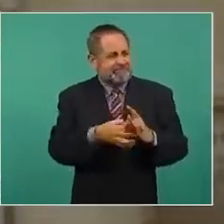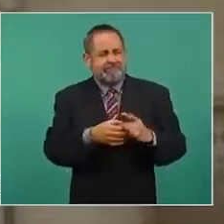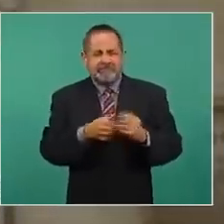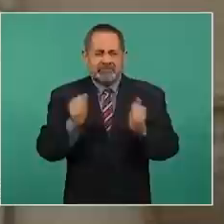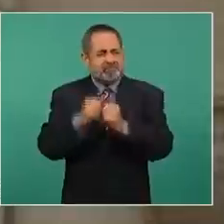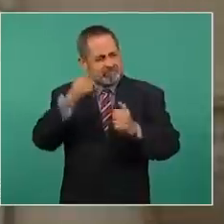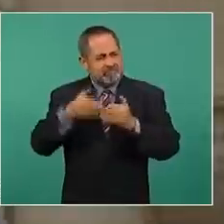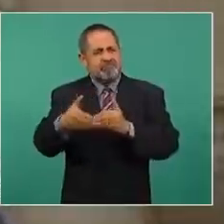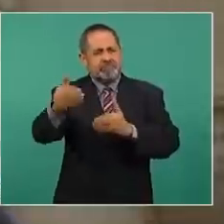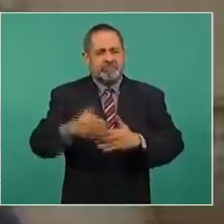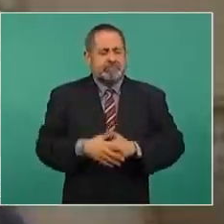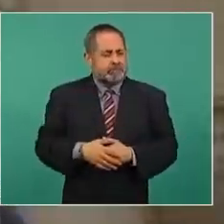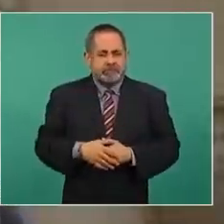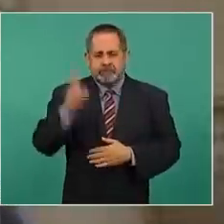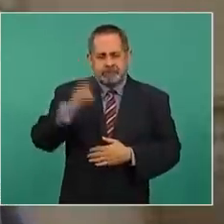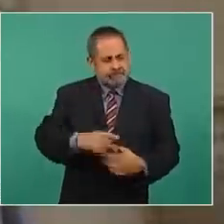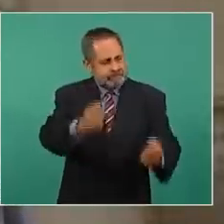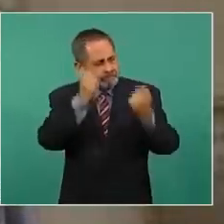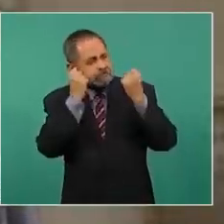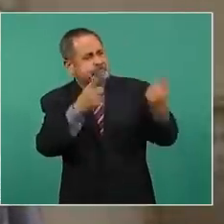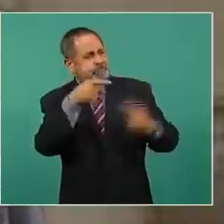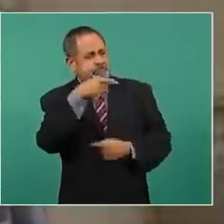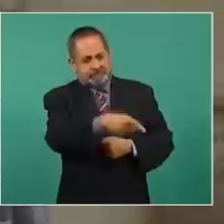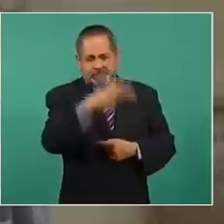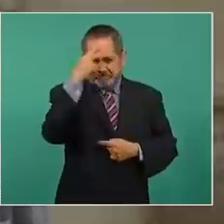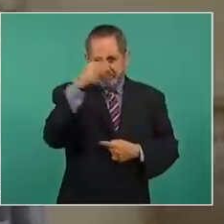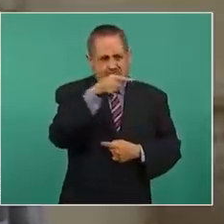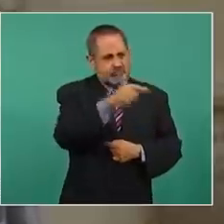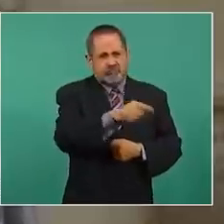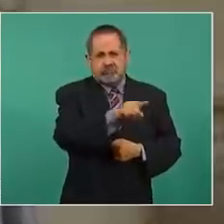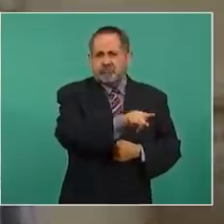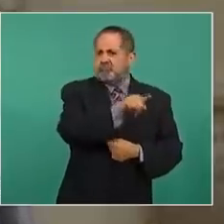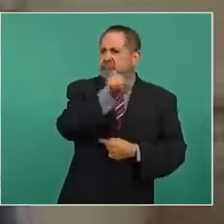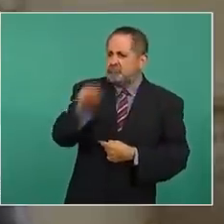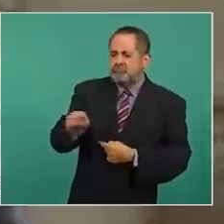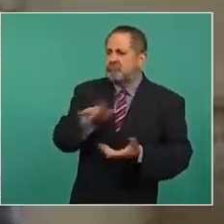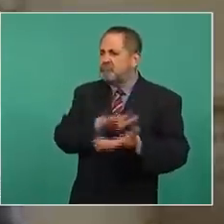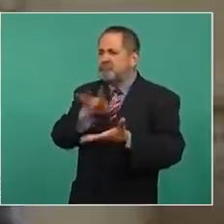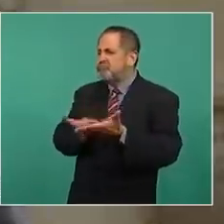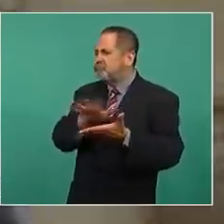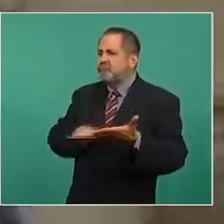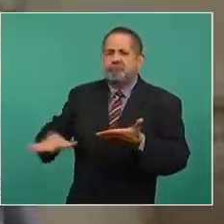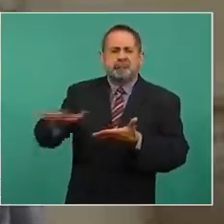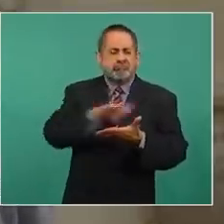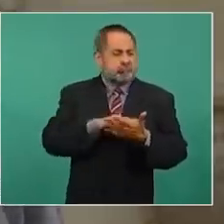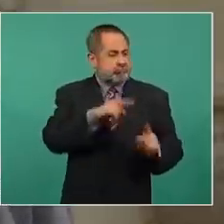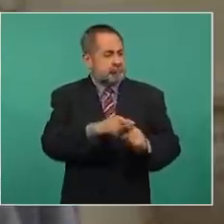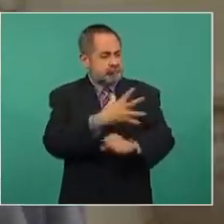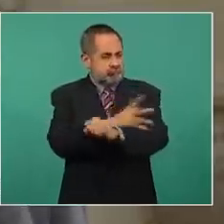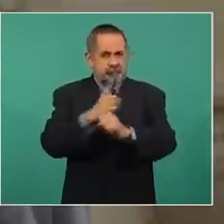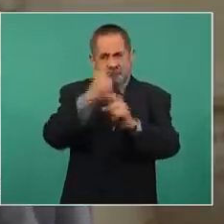futuro admiro mucho el firme apoyo de México al mul realismo basado en sus